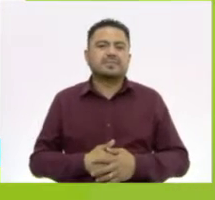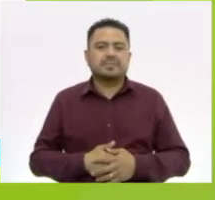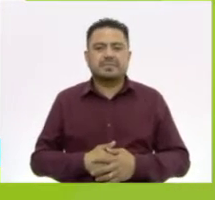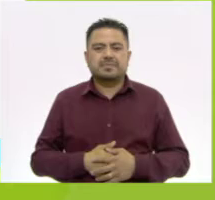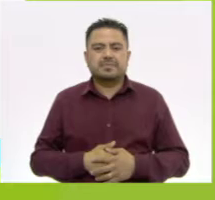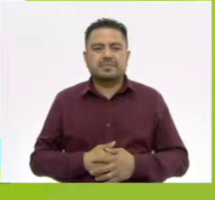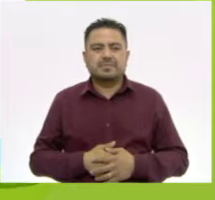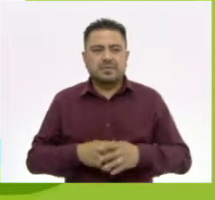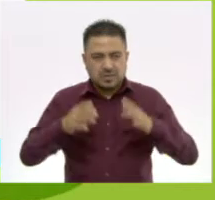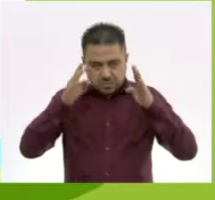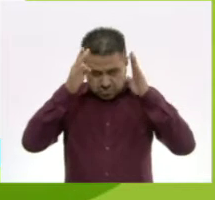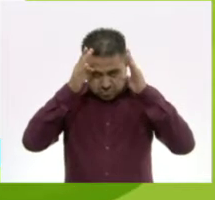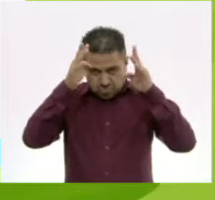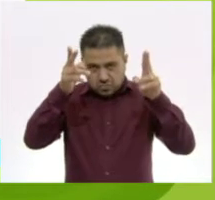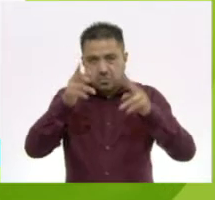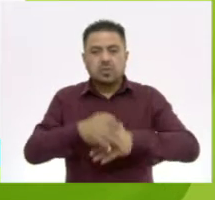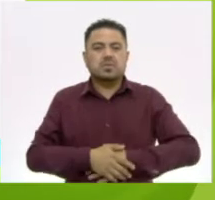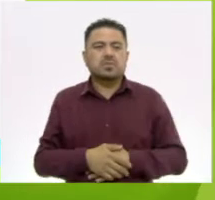murro